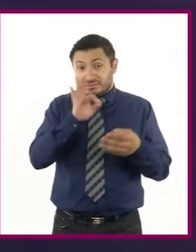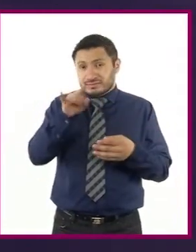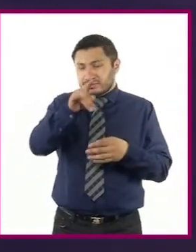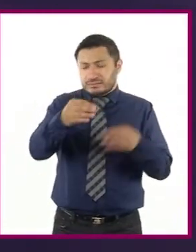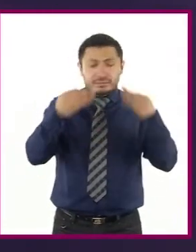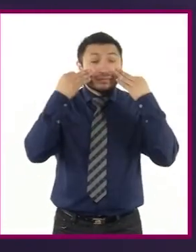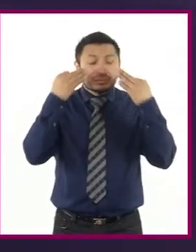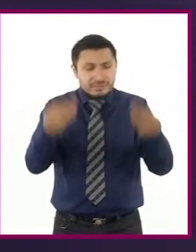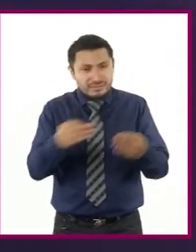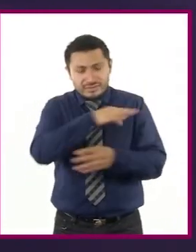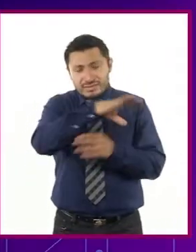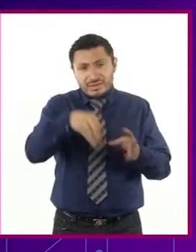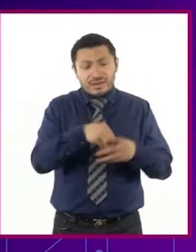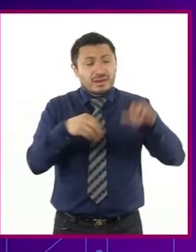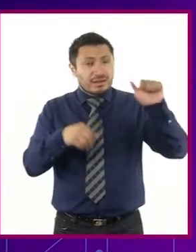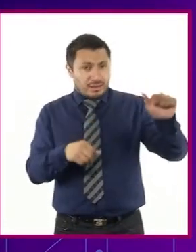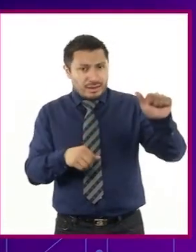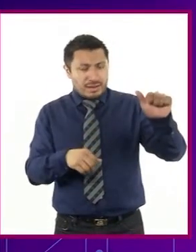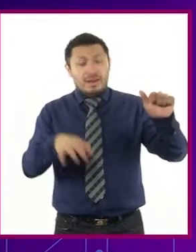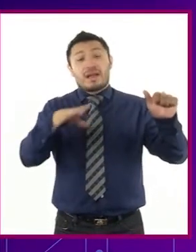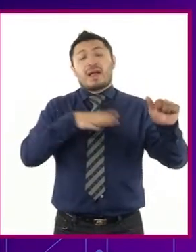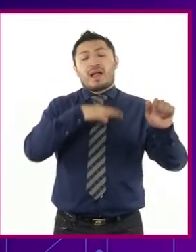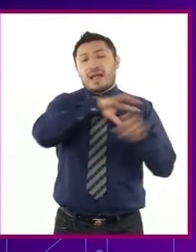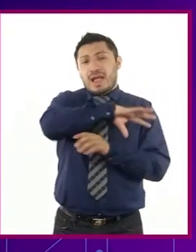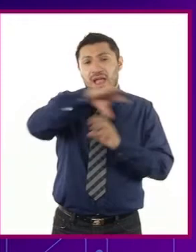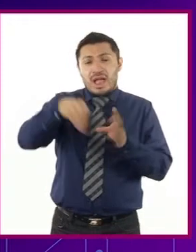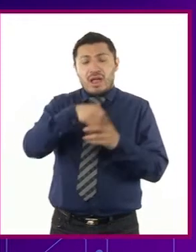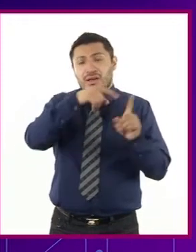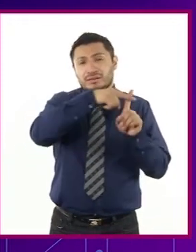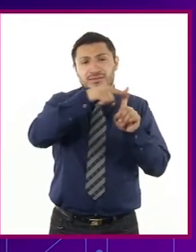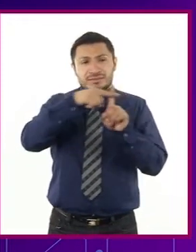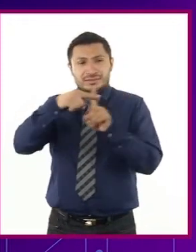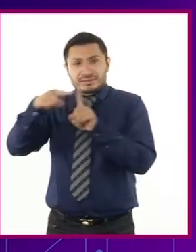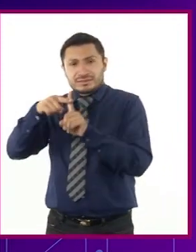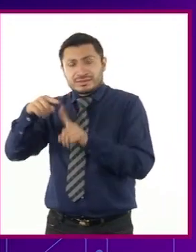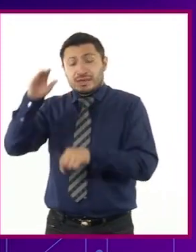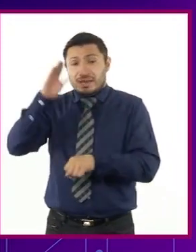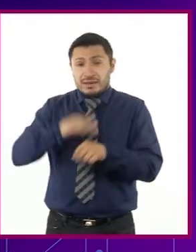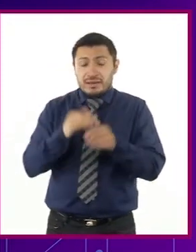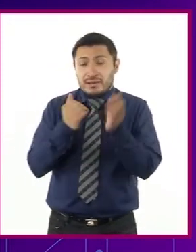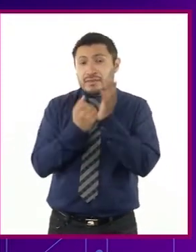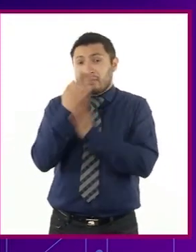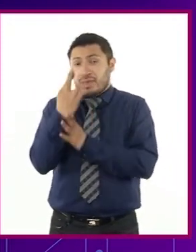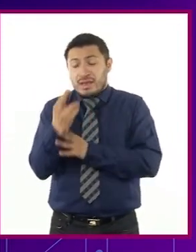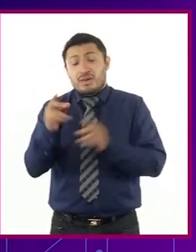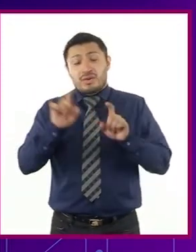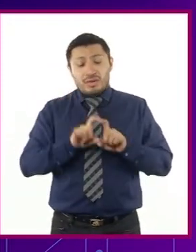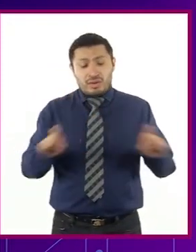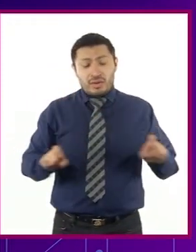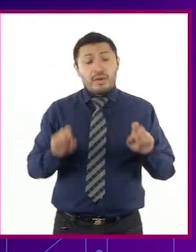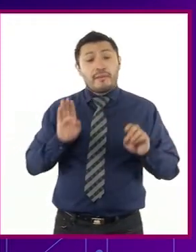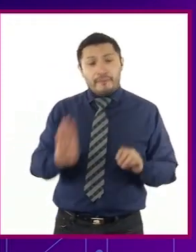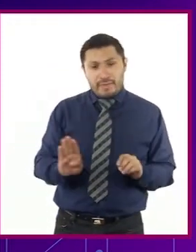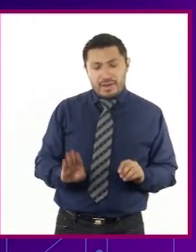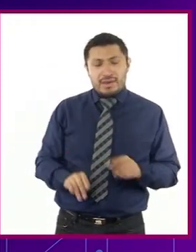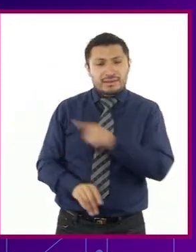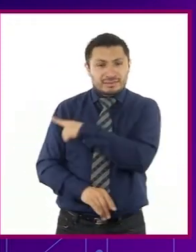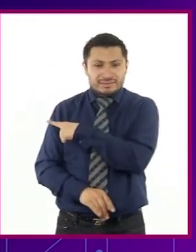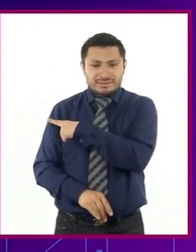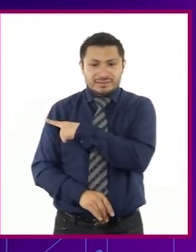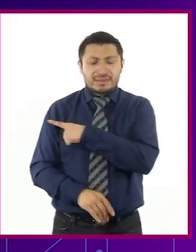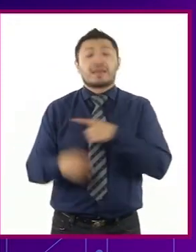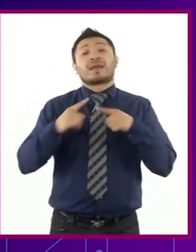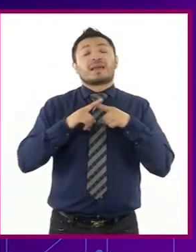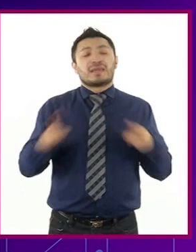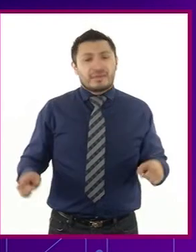que el conjunto de datos A tiene una suma de estas distancias mayor que la suma de las distancias del conjunto de datos B.